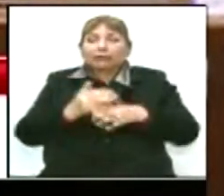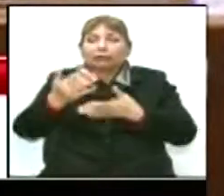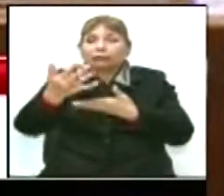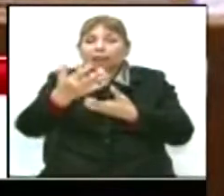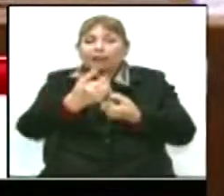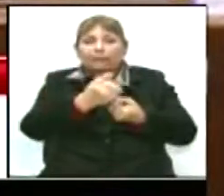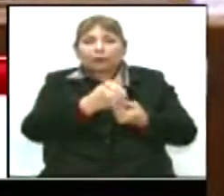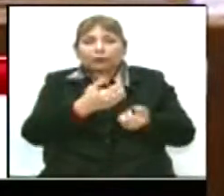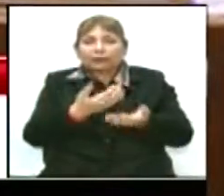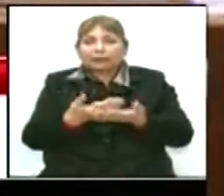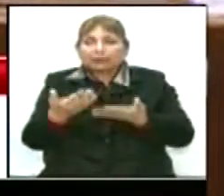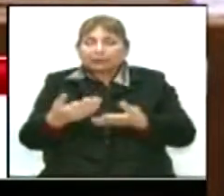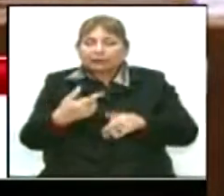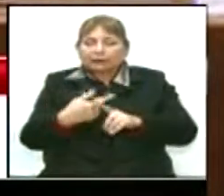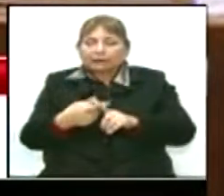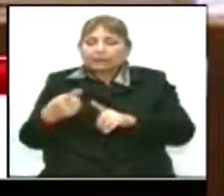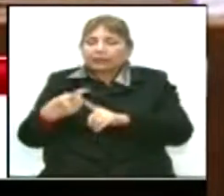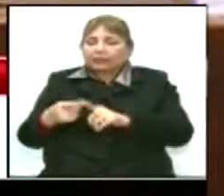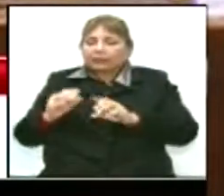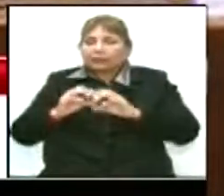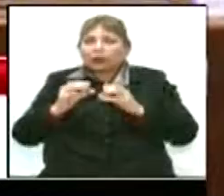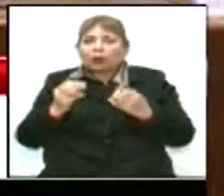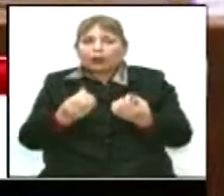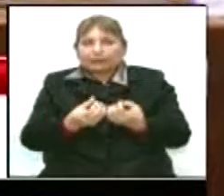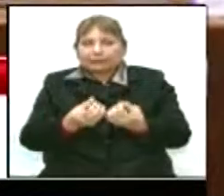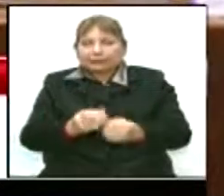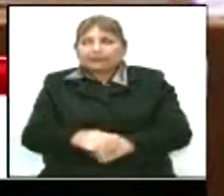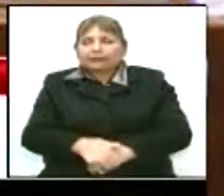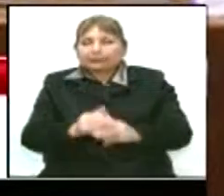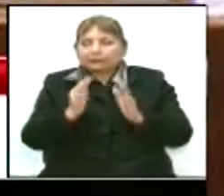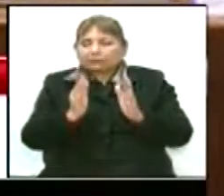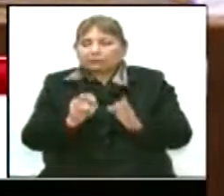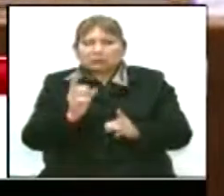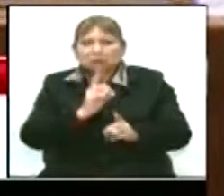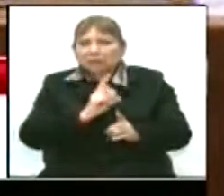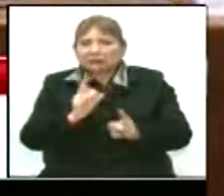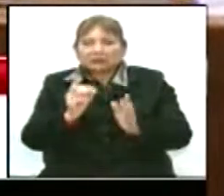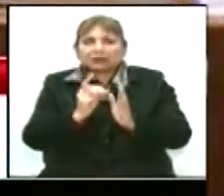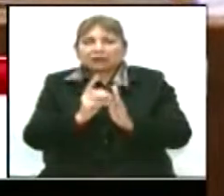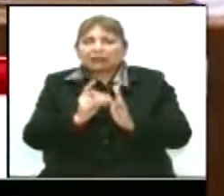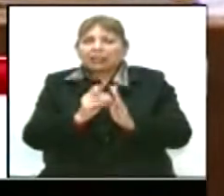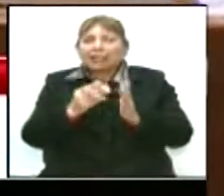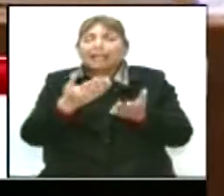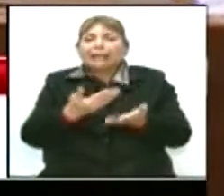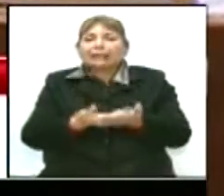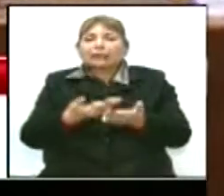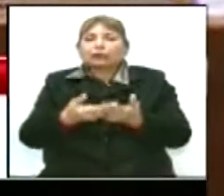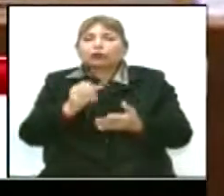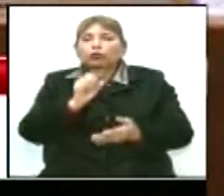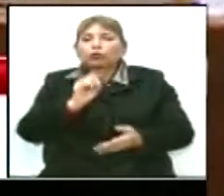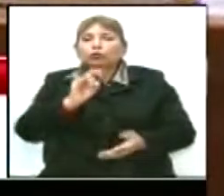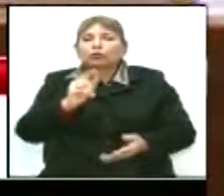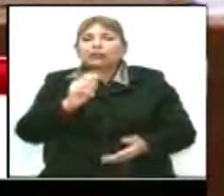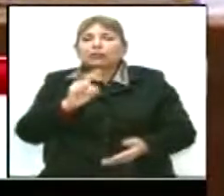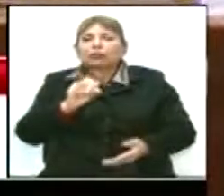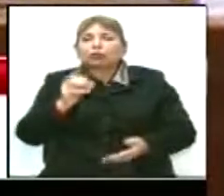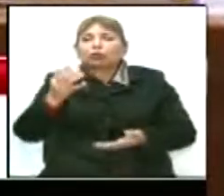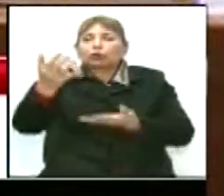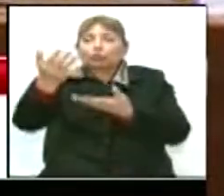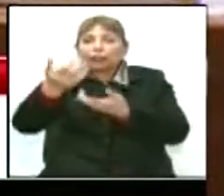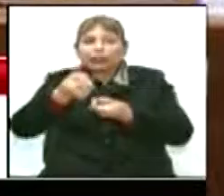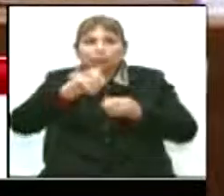se han presentado de los diferentes congresistas. Este no es un dictamen, este es un texto sustitutorio justamente que